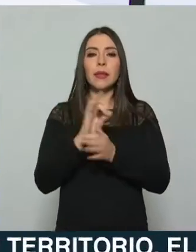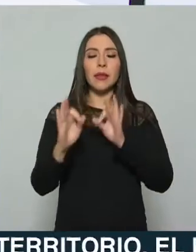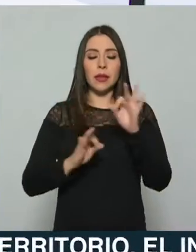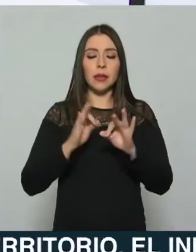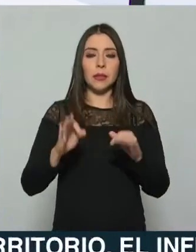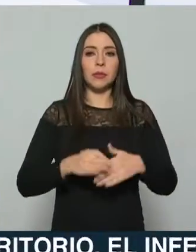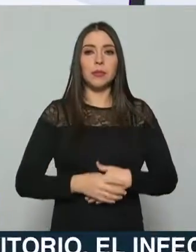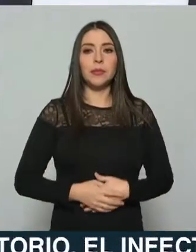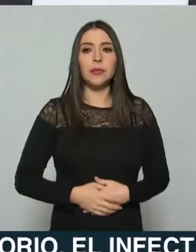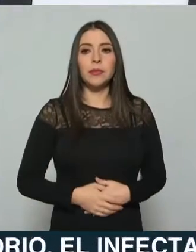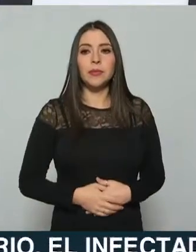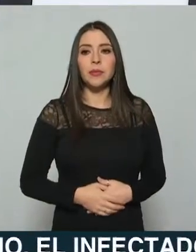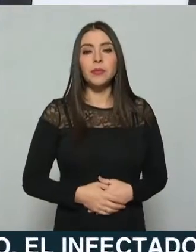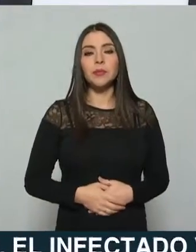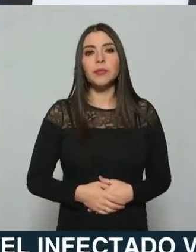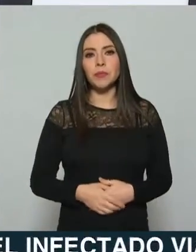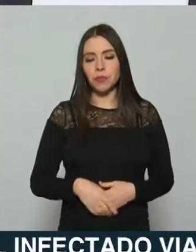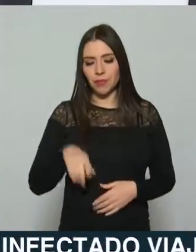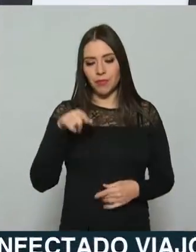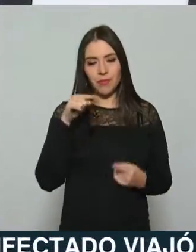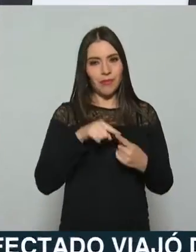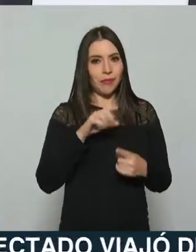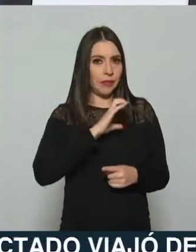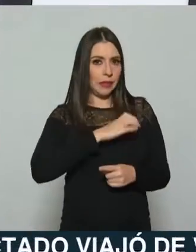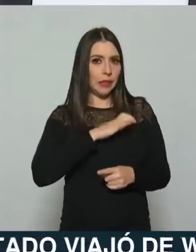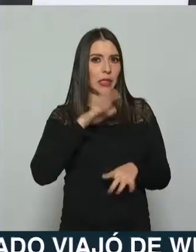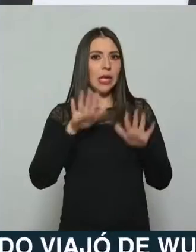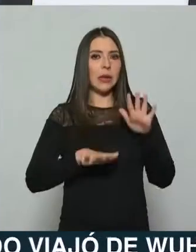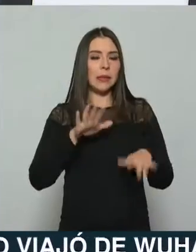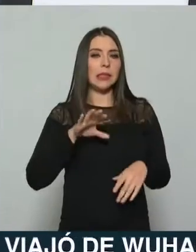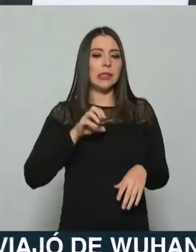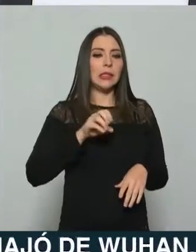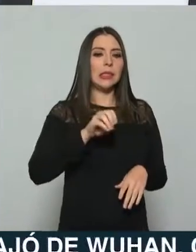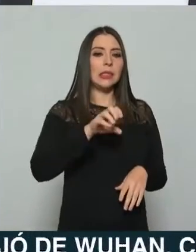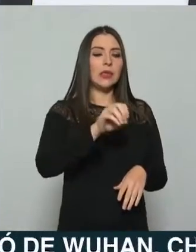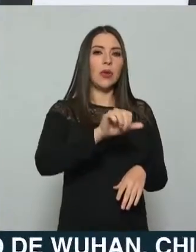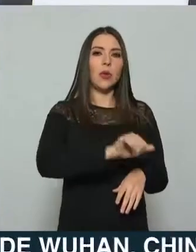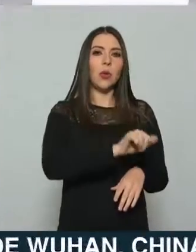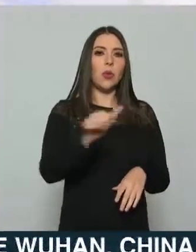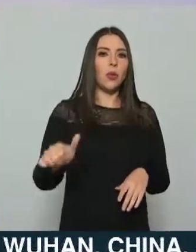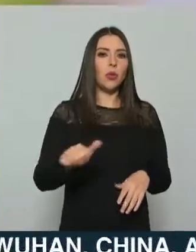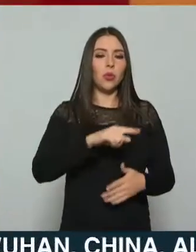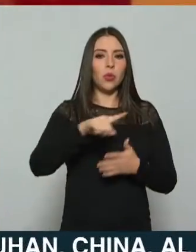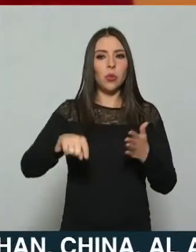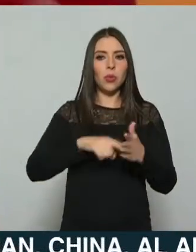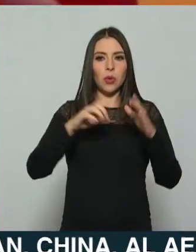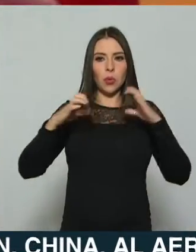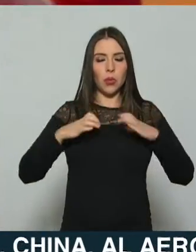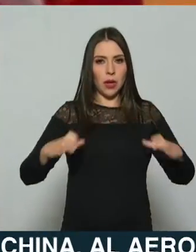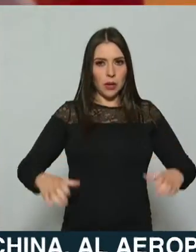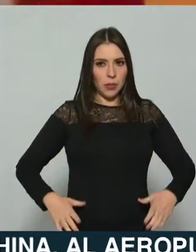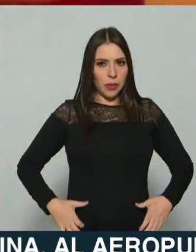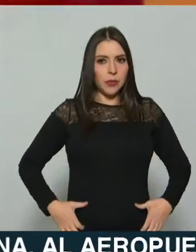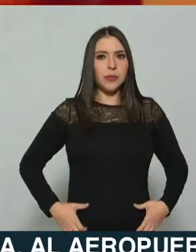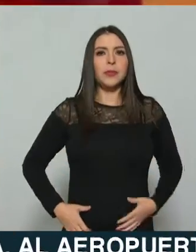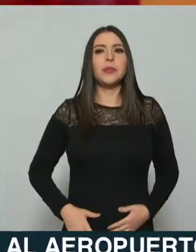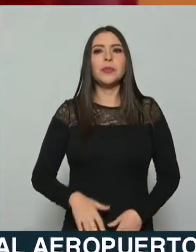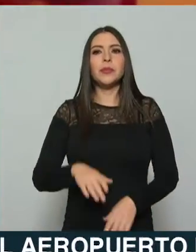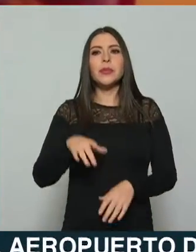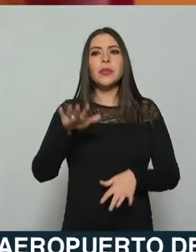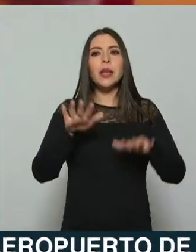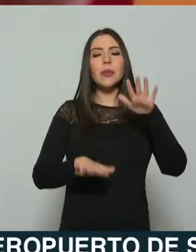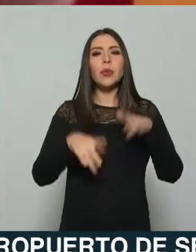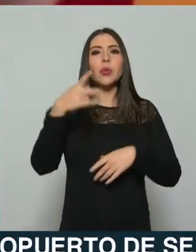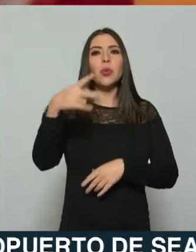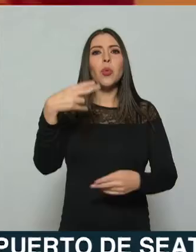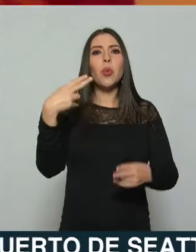en específico te ataca otras partes y otros órganos importantes de tu cuerpo. Entre ellos tienes una fragilidad